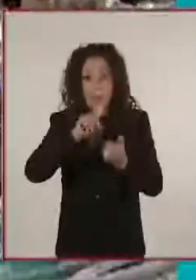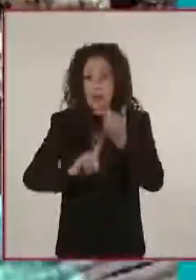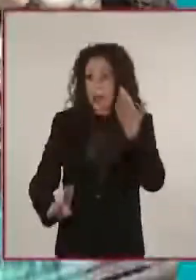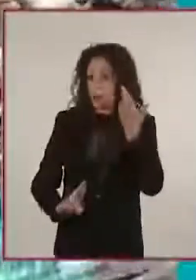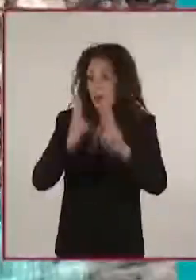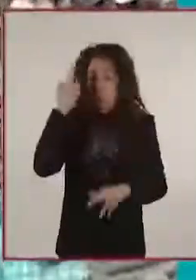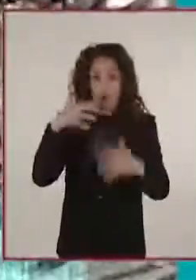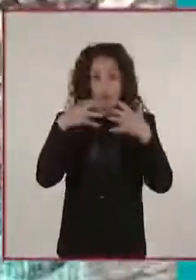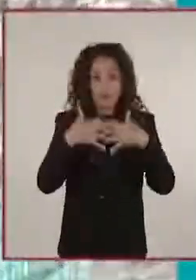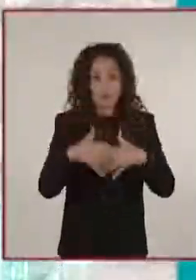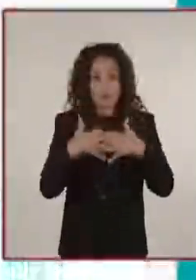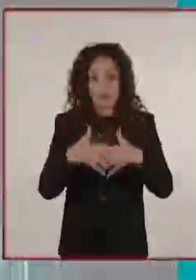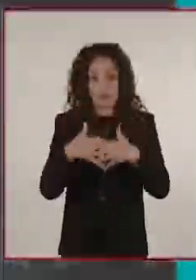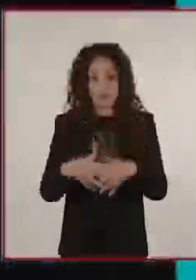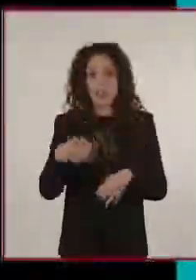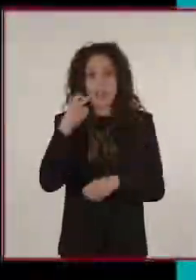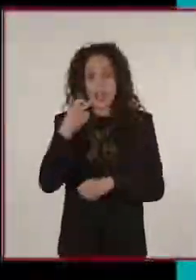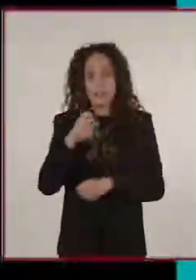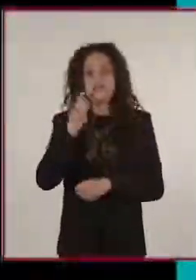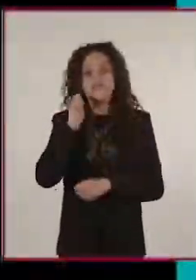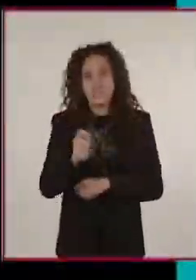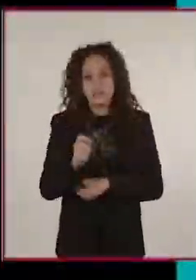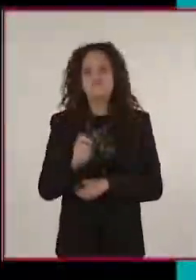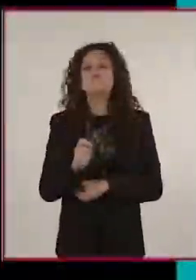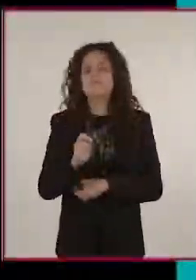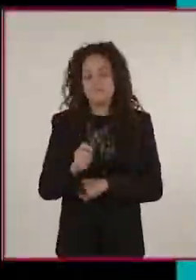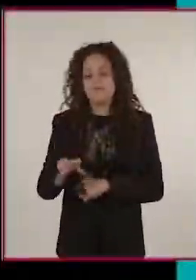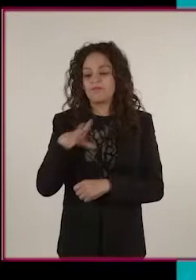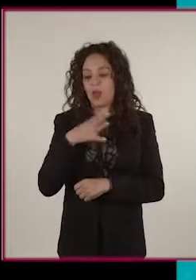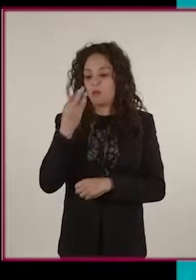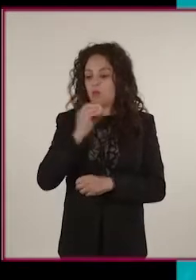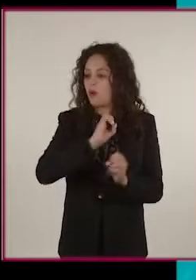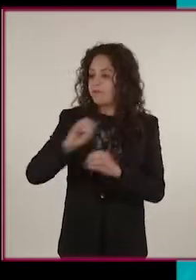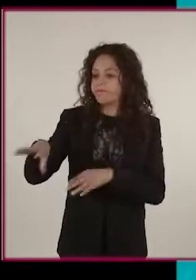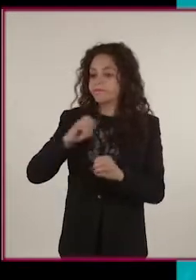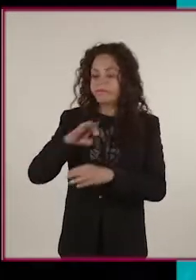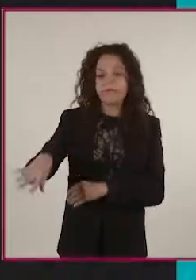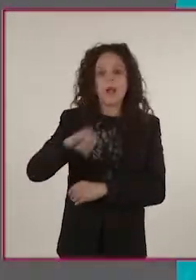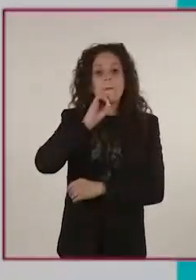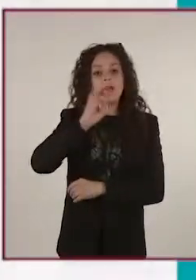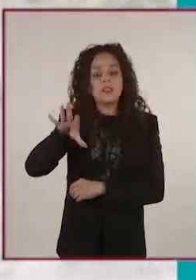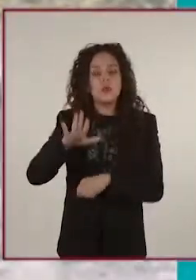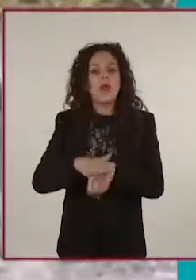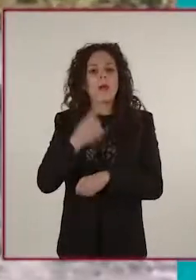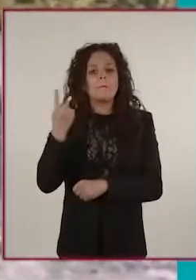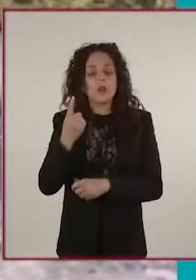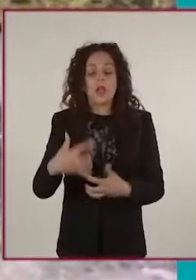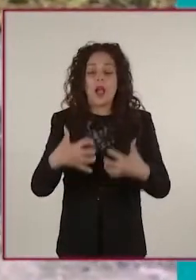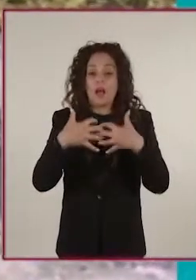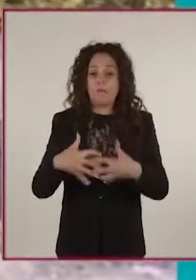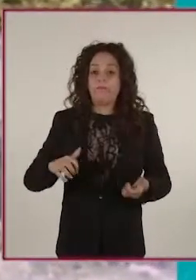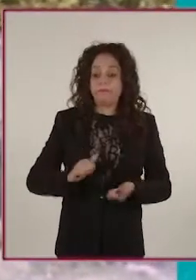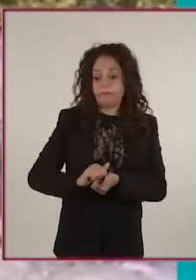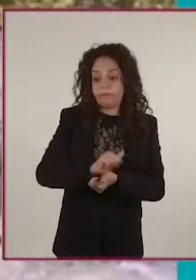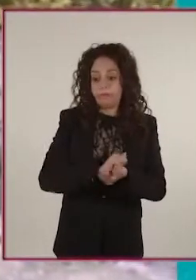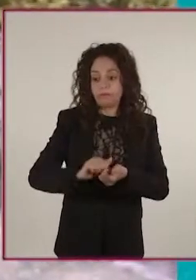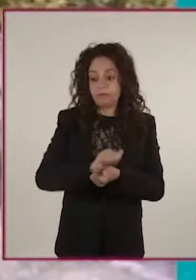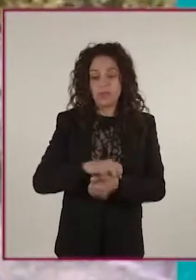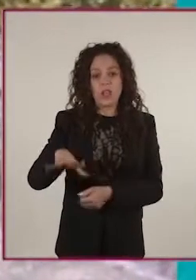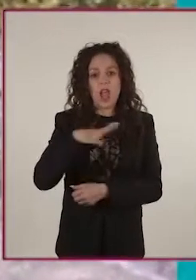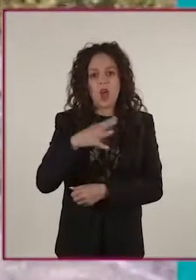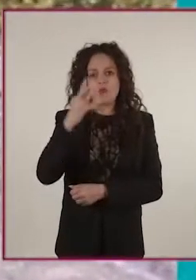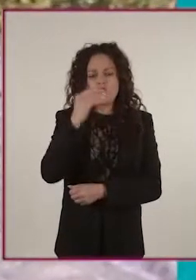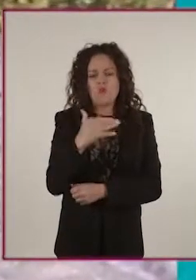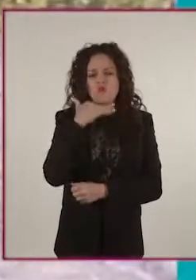la gran explosión de la generación de desperdicios. Por dos razones. Los procesos industriales generan escorias y desechos